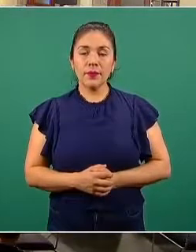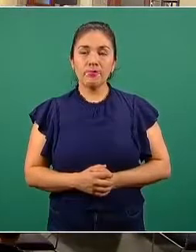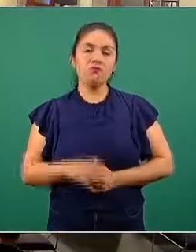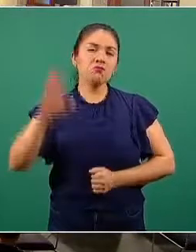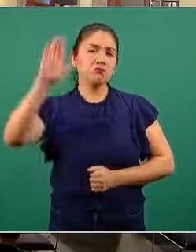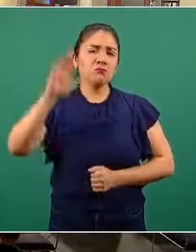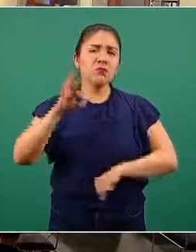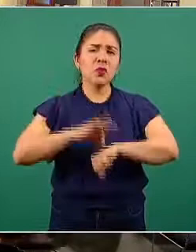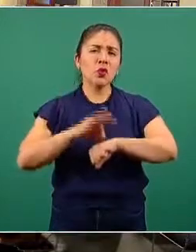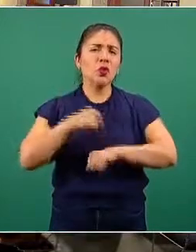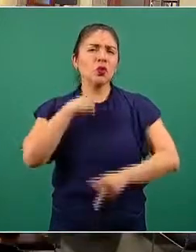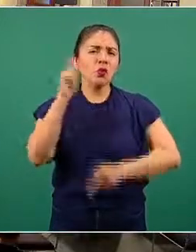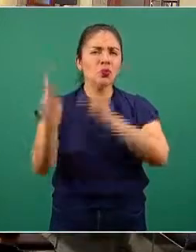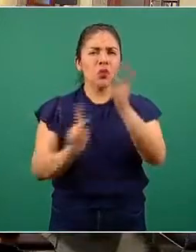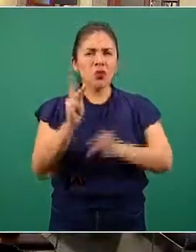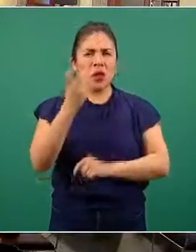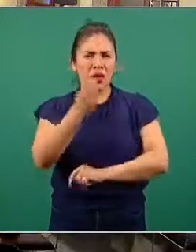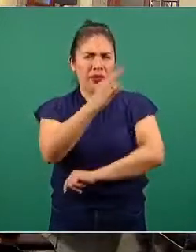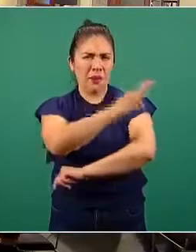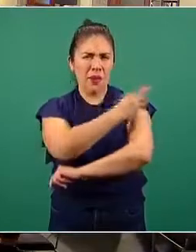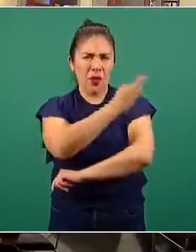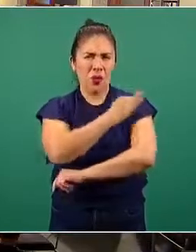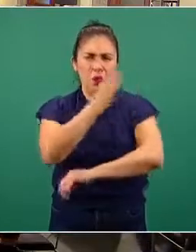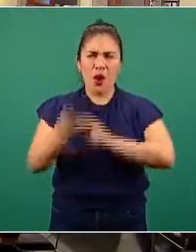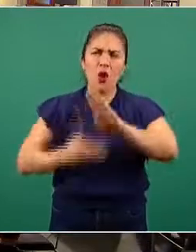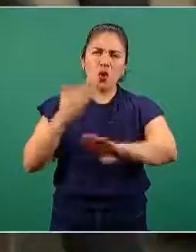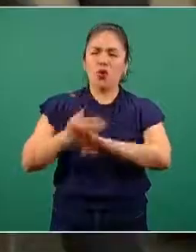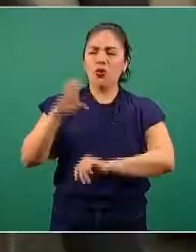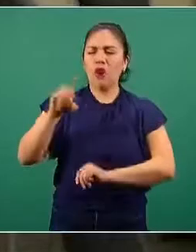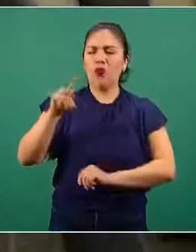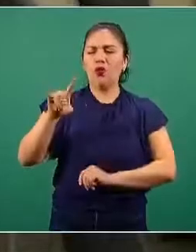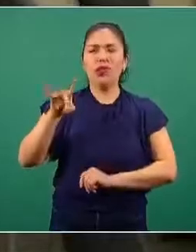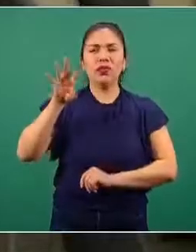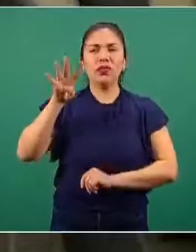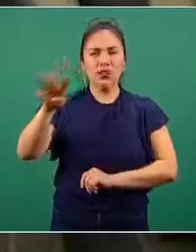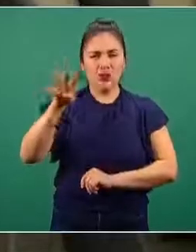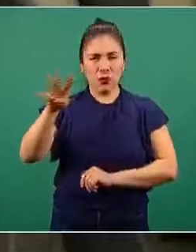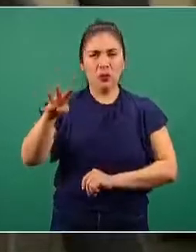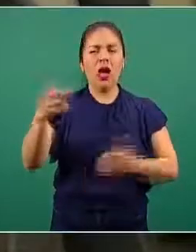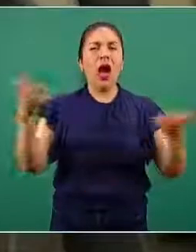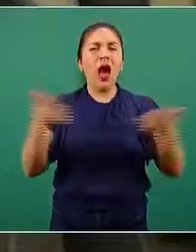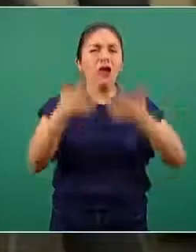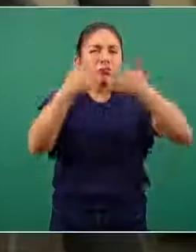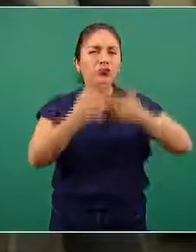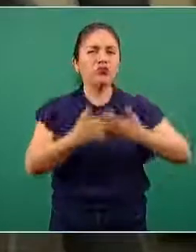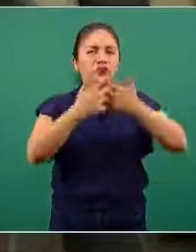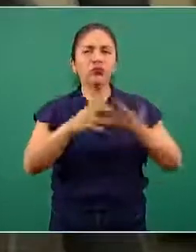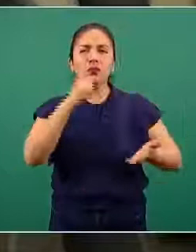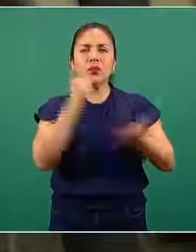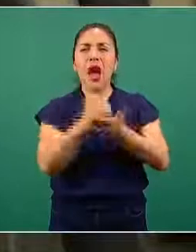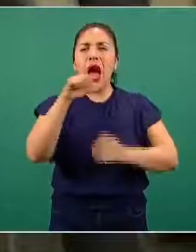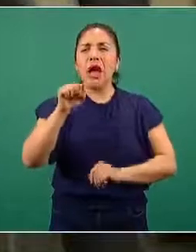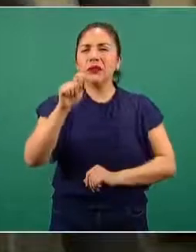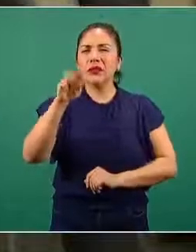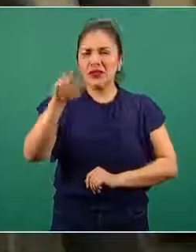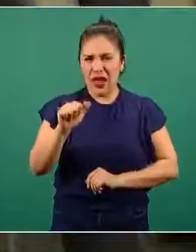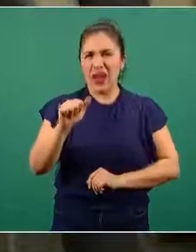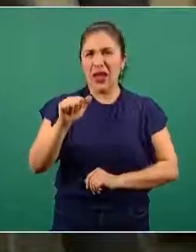Doctor, preguntarle, la vacuna contra la COVID-19 desarrollada por AstraZeneca y la Universidad de Oxford parece no